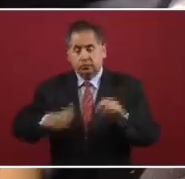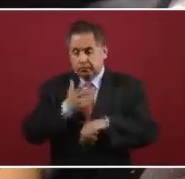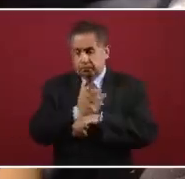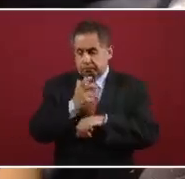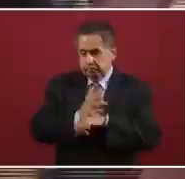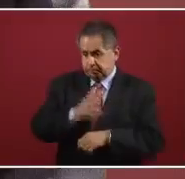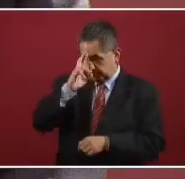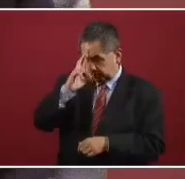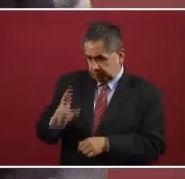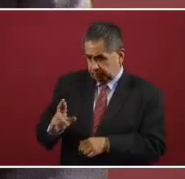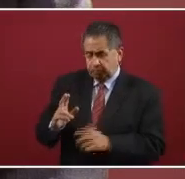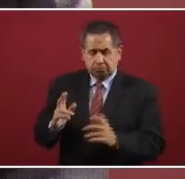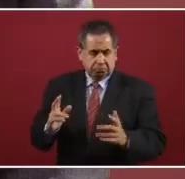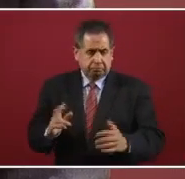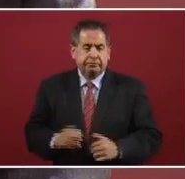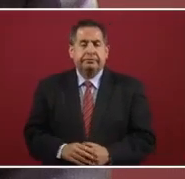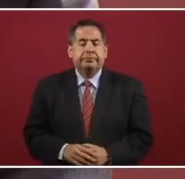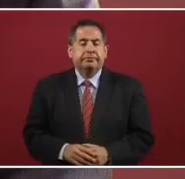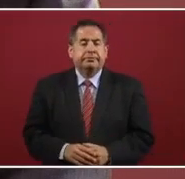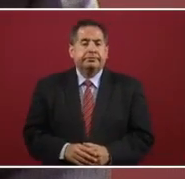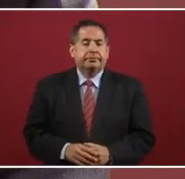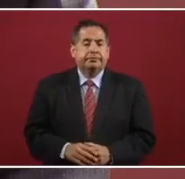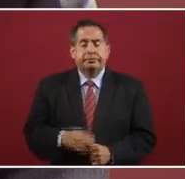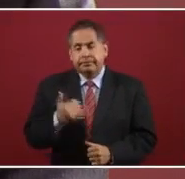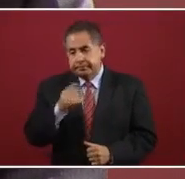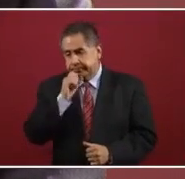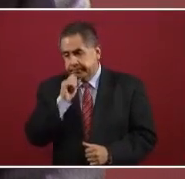Estados Unidos y